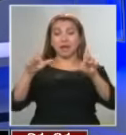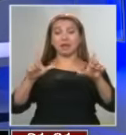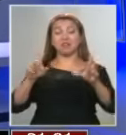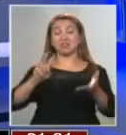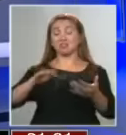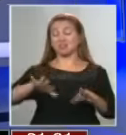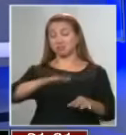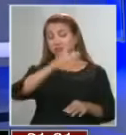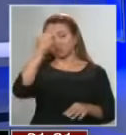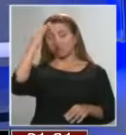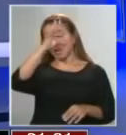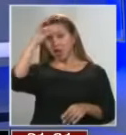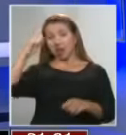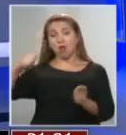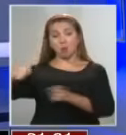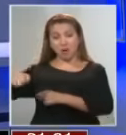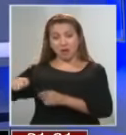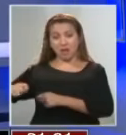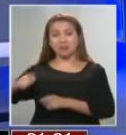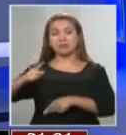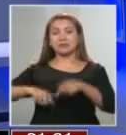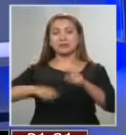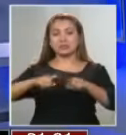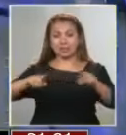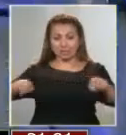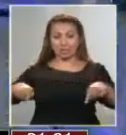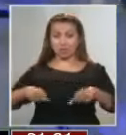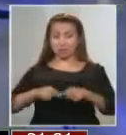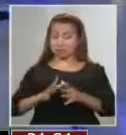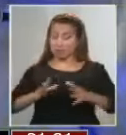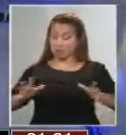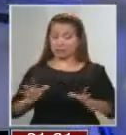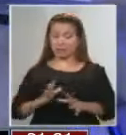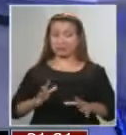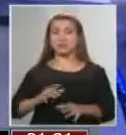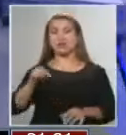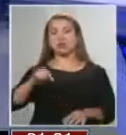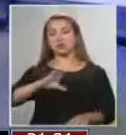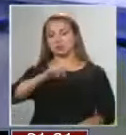sobrepasado y que ve a la Araucanía como un territorio hostil. Hoy, en CNN Prime.